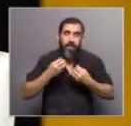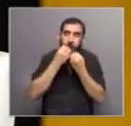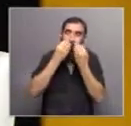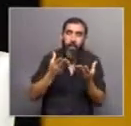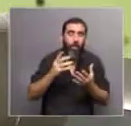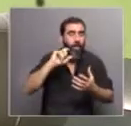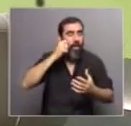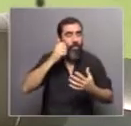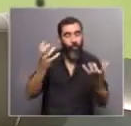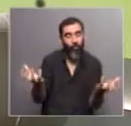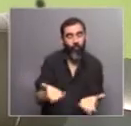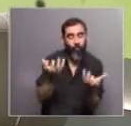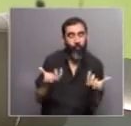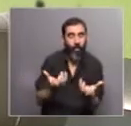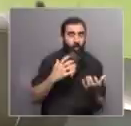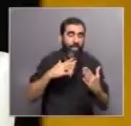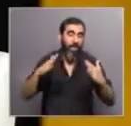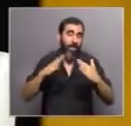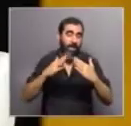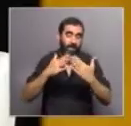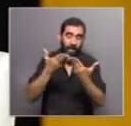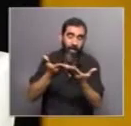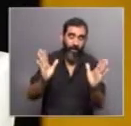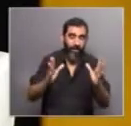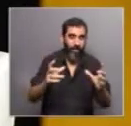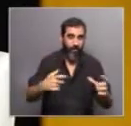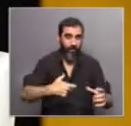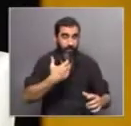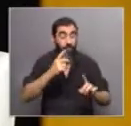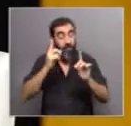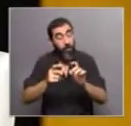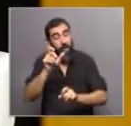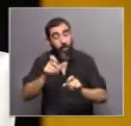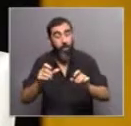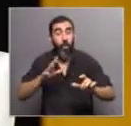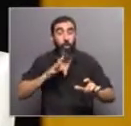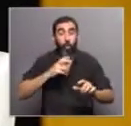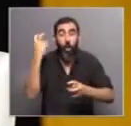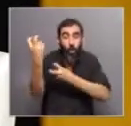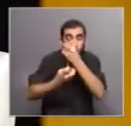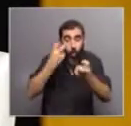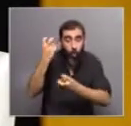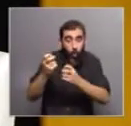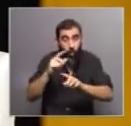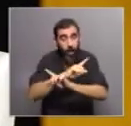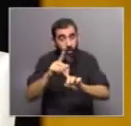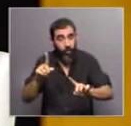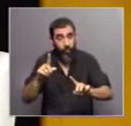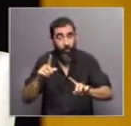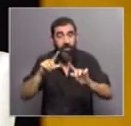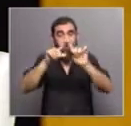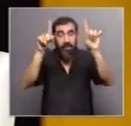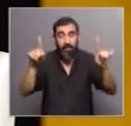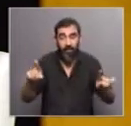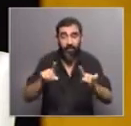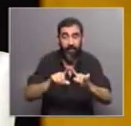¿no? de un fueguito de la estufa abierta. Y lo otro es que, bueno, que la gente no salga todavía a buscar lo que son las